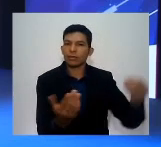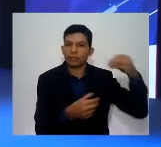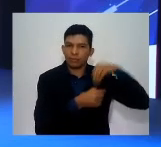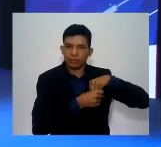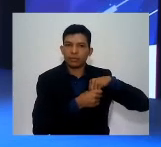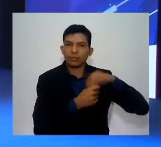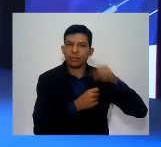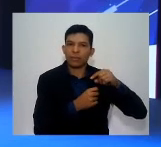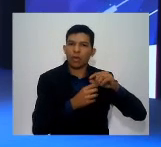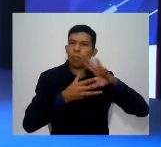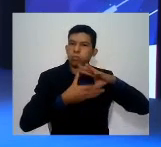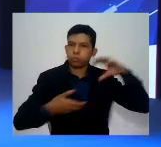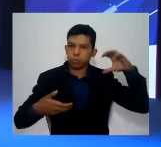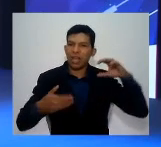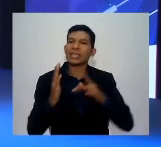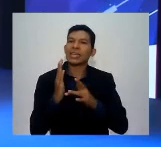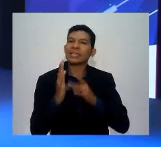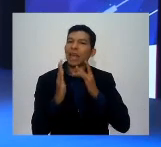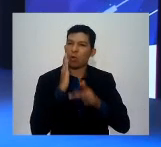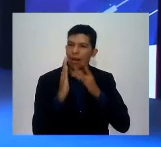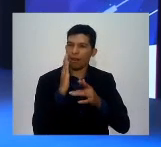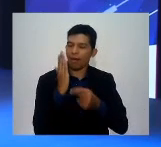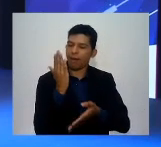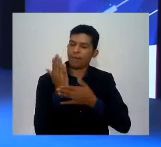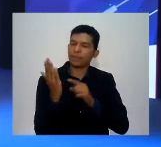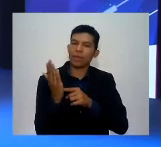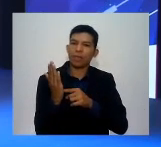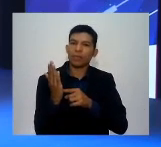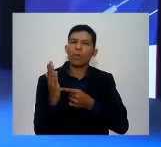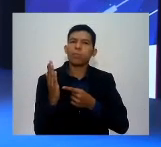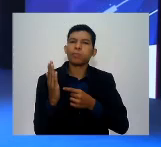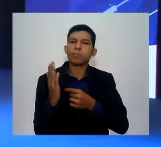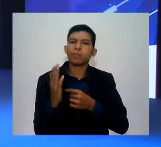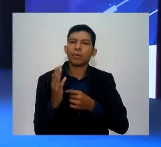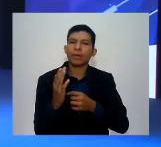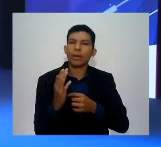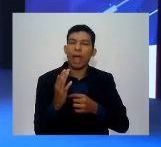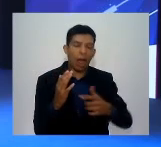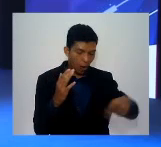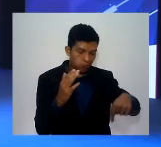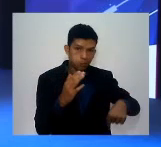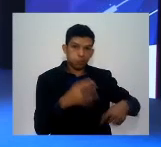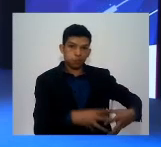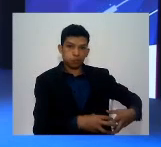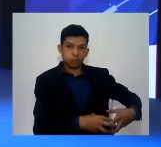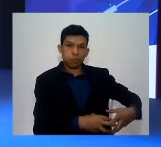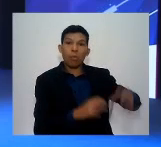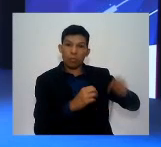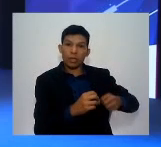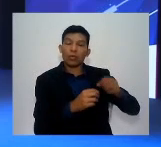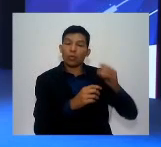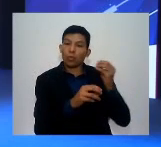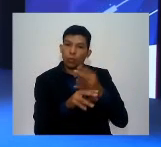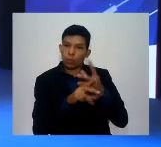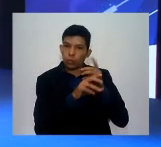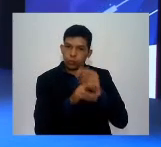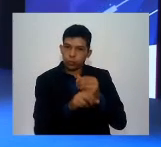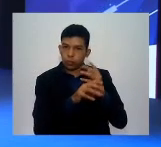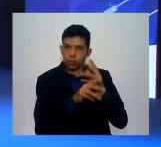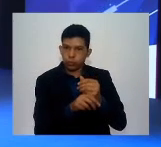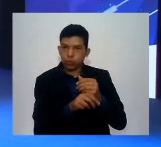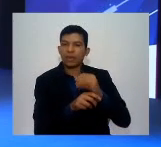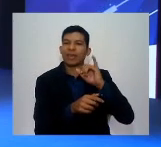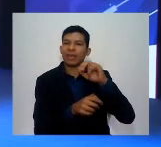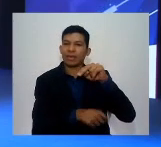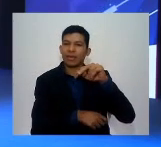¿vale? Entonces, la temperatura de uno son 37,5, 37 grados, ¿vale? Entonces, es algo chistoso que pasó en esta vaina del